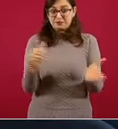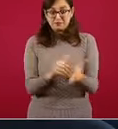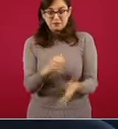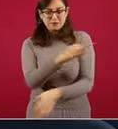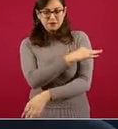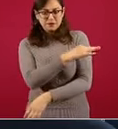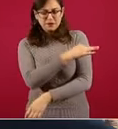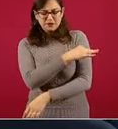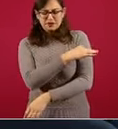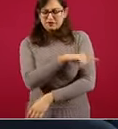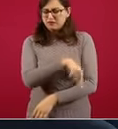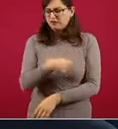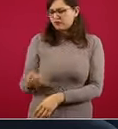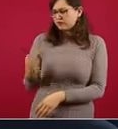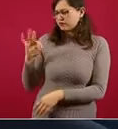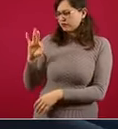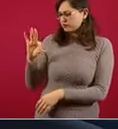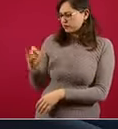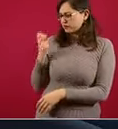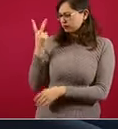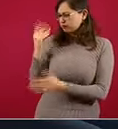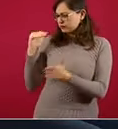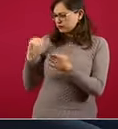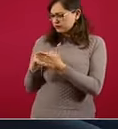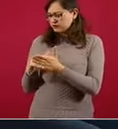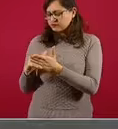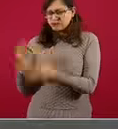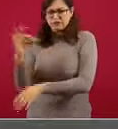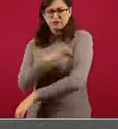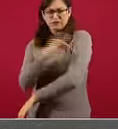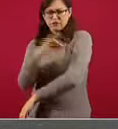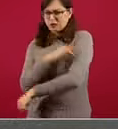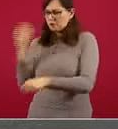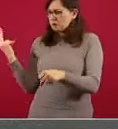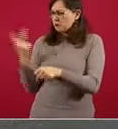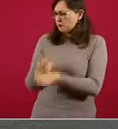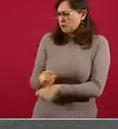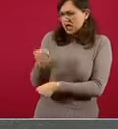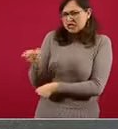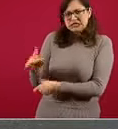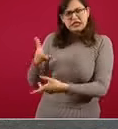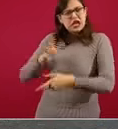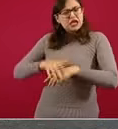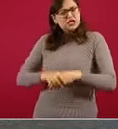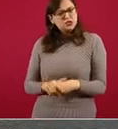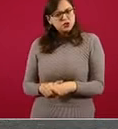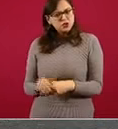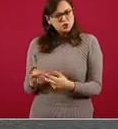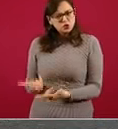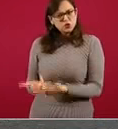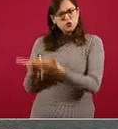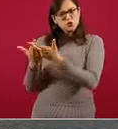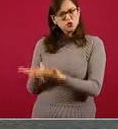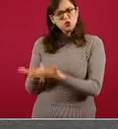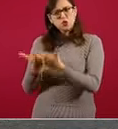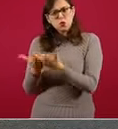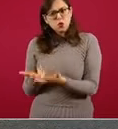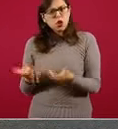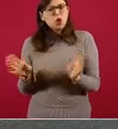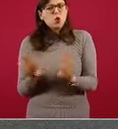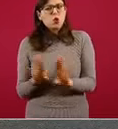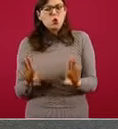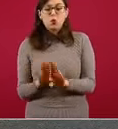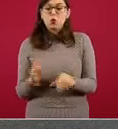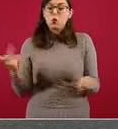hay 42,000 dosis que ya llegaron, ¿dónde están estas dosis? Considerando que no tenemos o ya